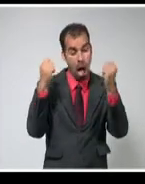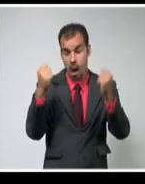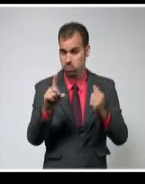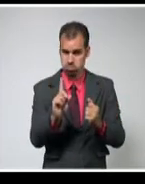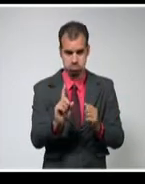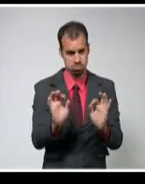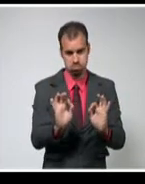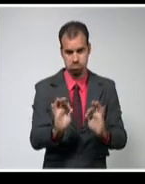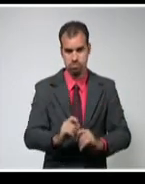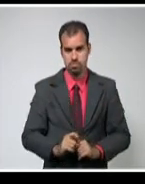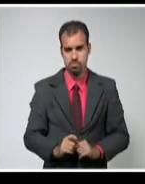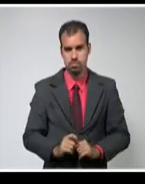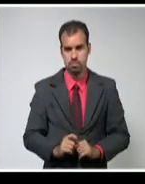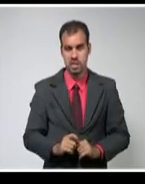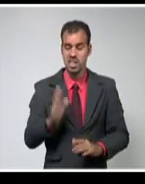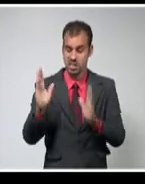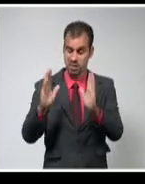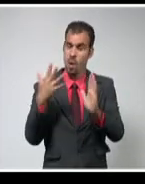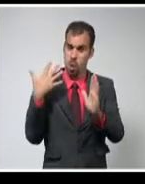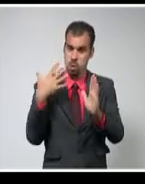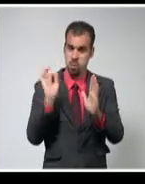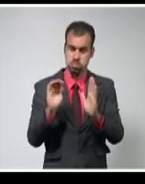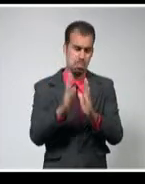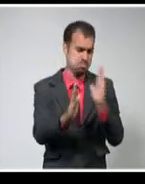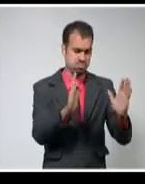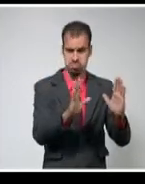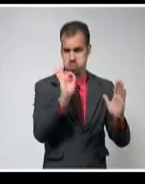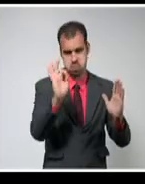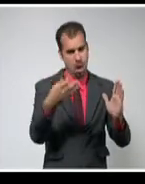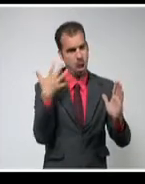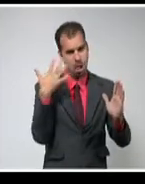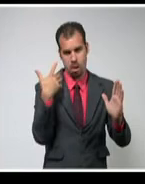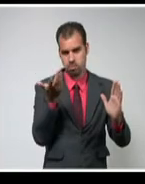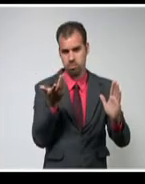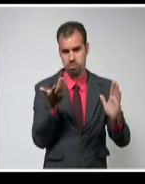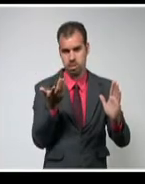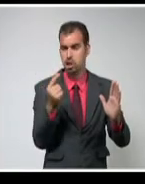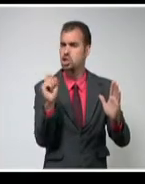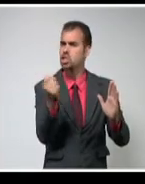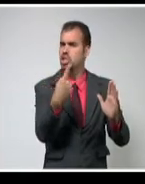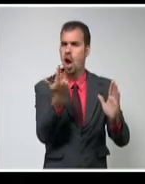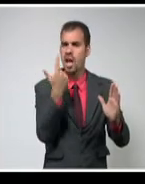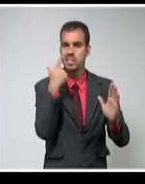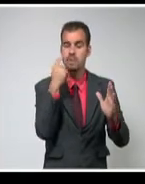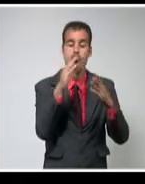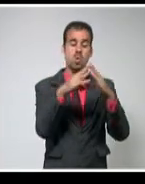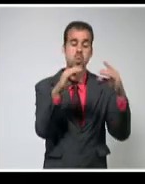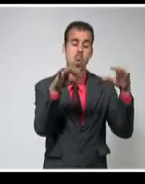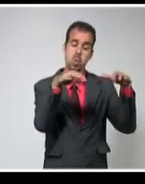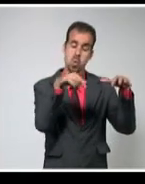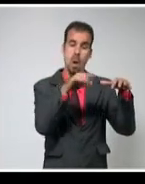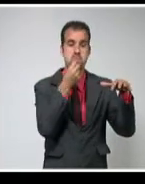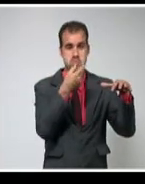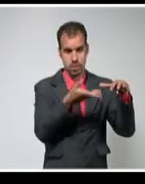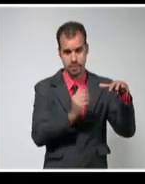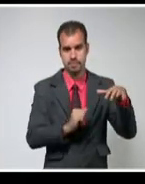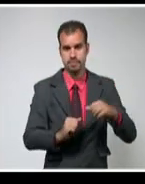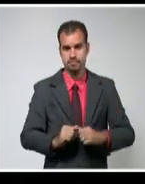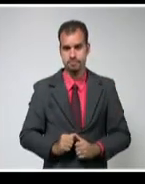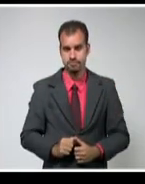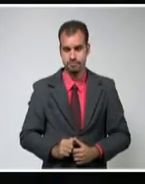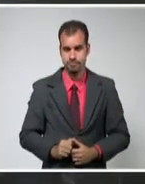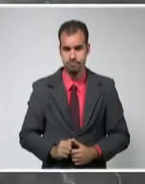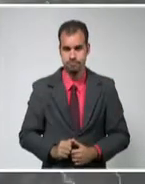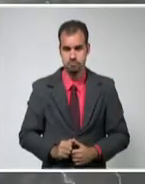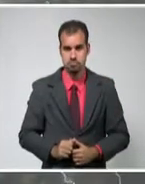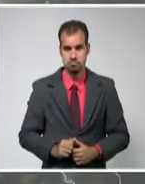cálido en el centro del territorio nacional y muy poco cambio para la zona oriental, donde lo más significativo es que se incrementará la probabilidad de lluvias por condiciones favorables en los niveles altos de la